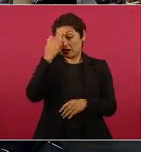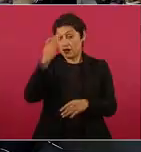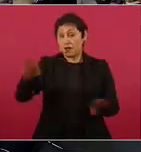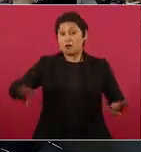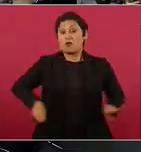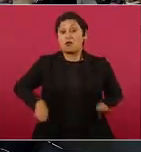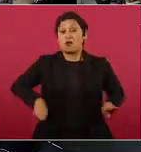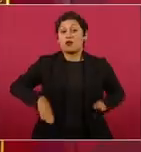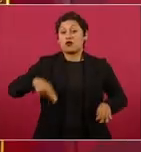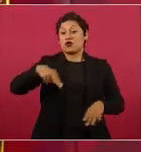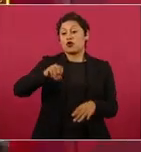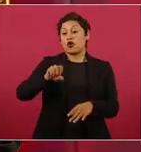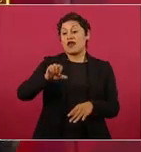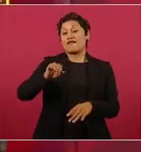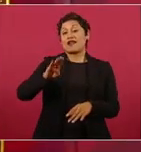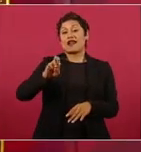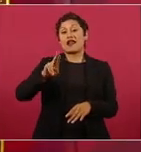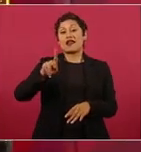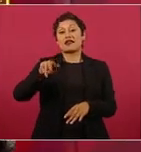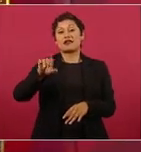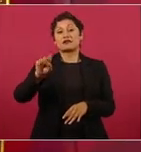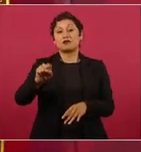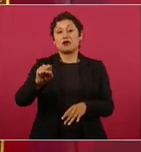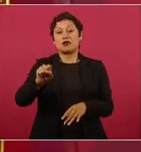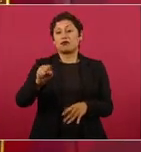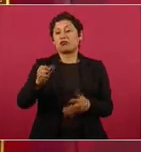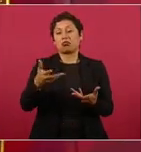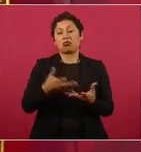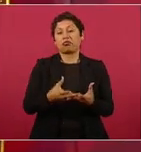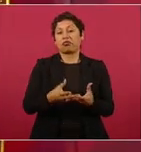social, no quedó nada.